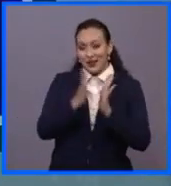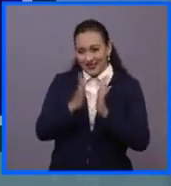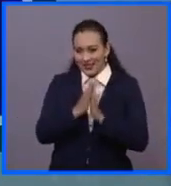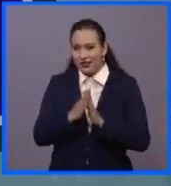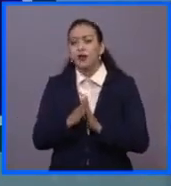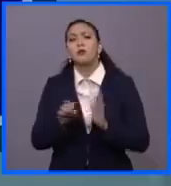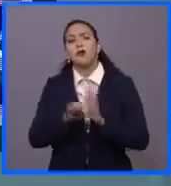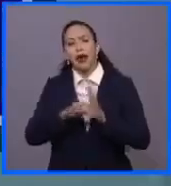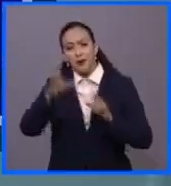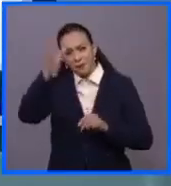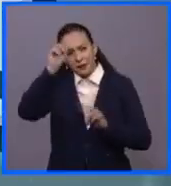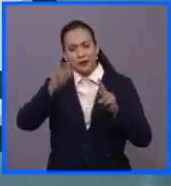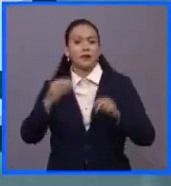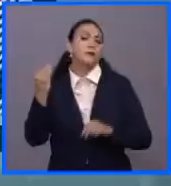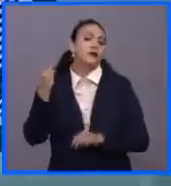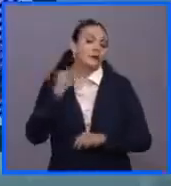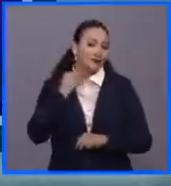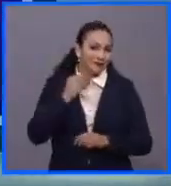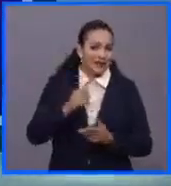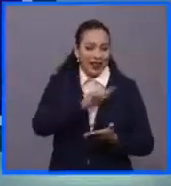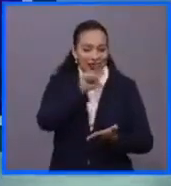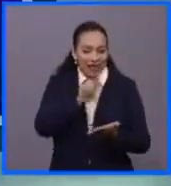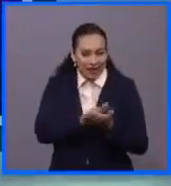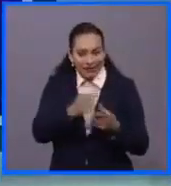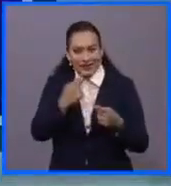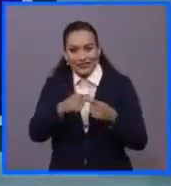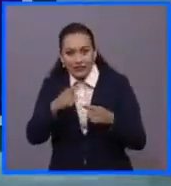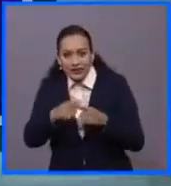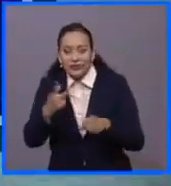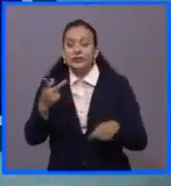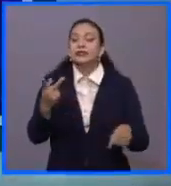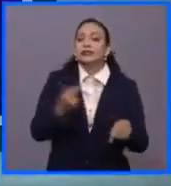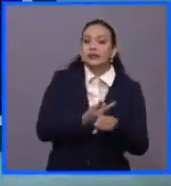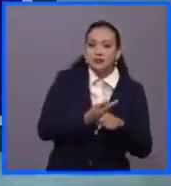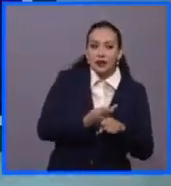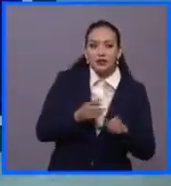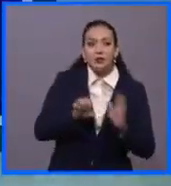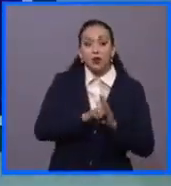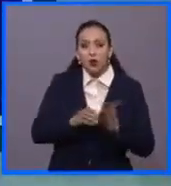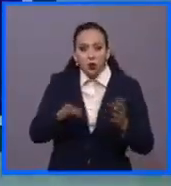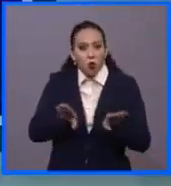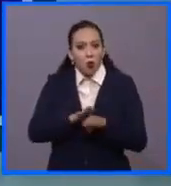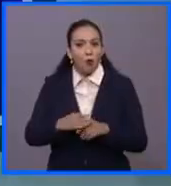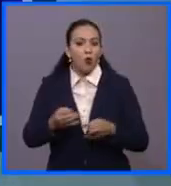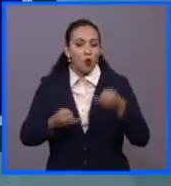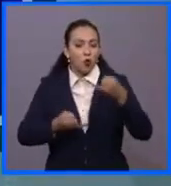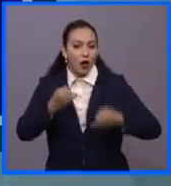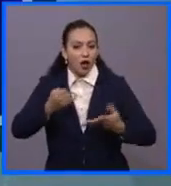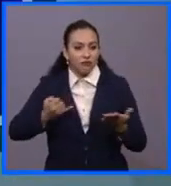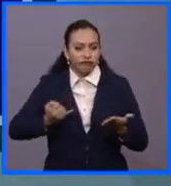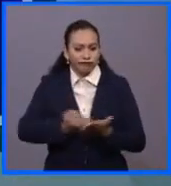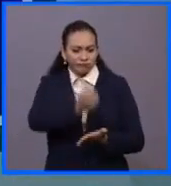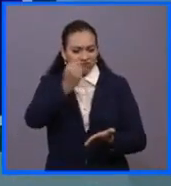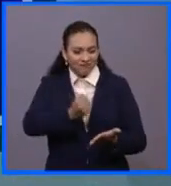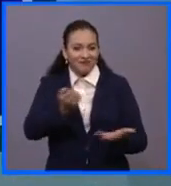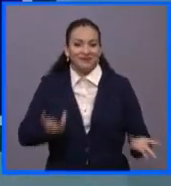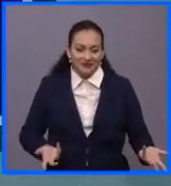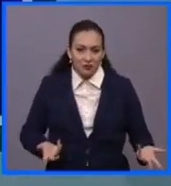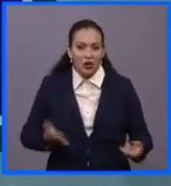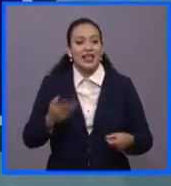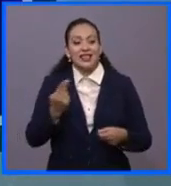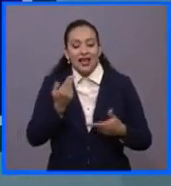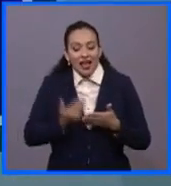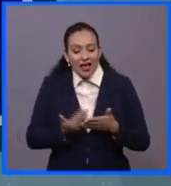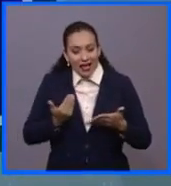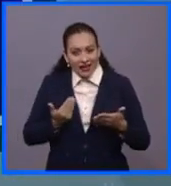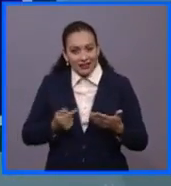que les permita comprender el proceso deliberativo al resolver los asuntos que se someten a su consideración. Propicia también el entendimiento de